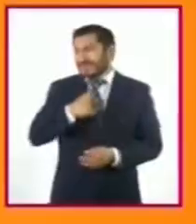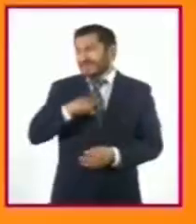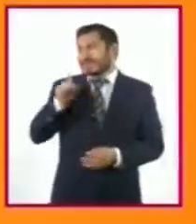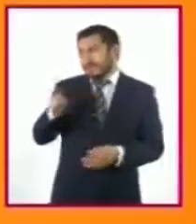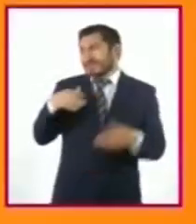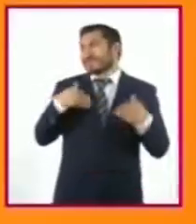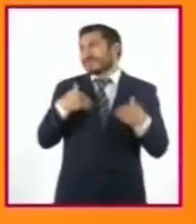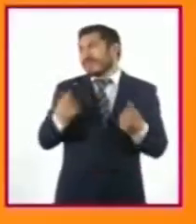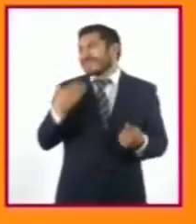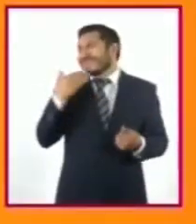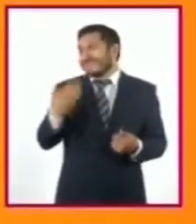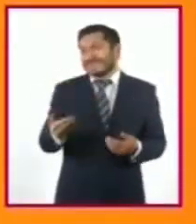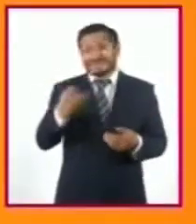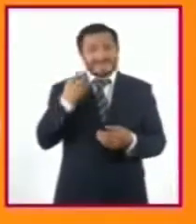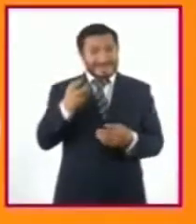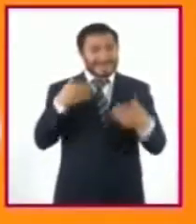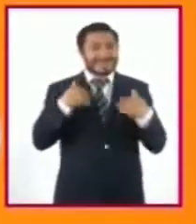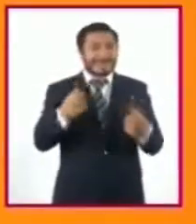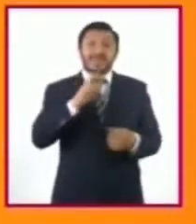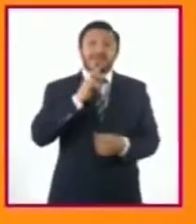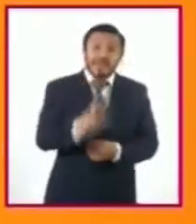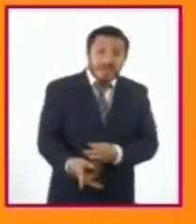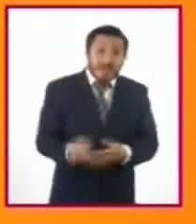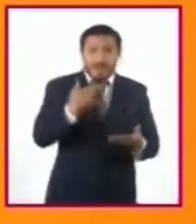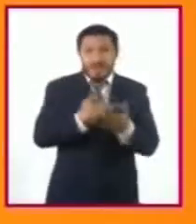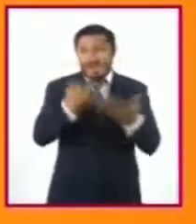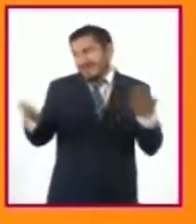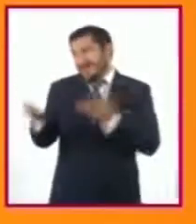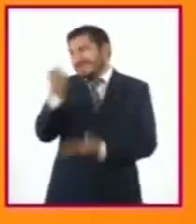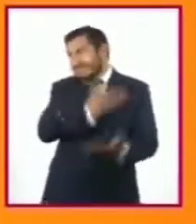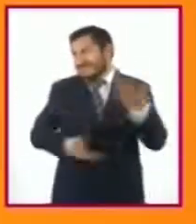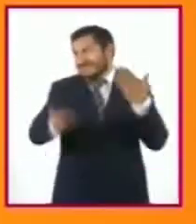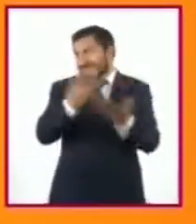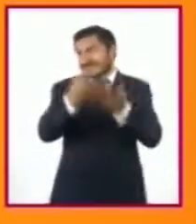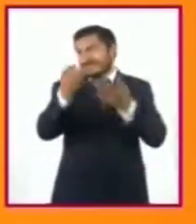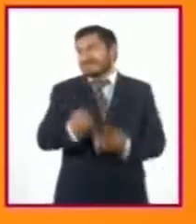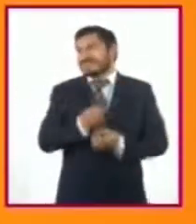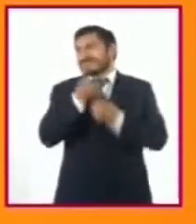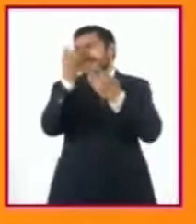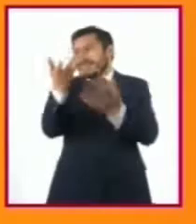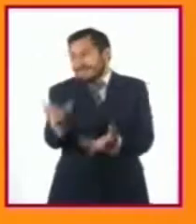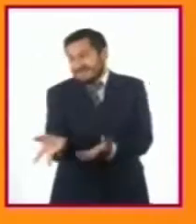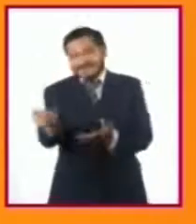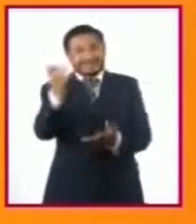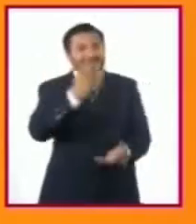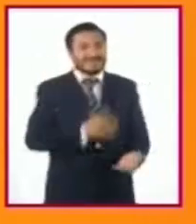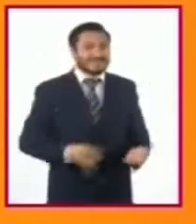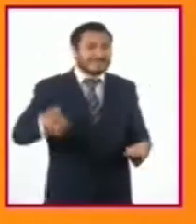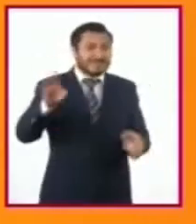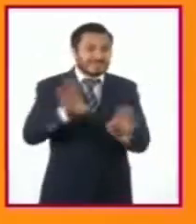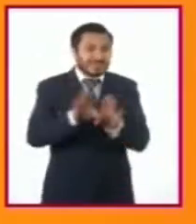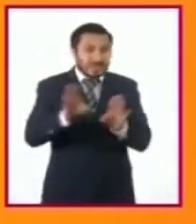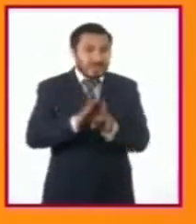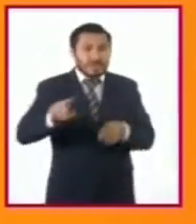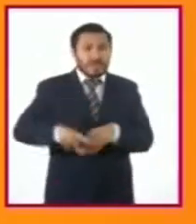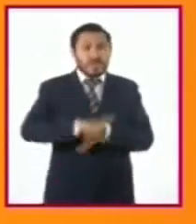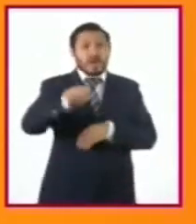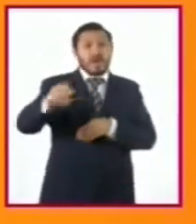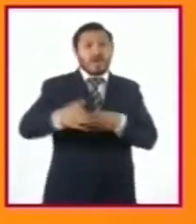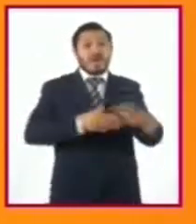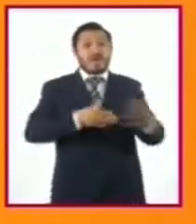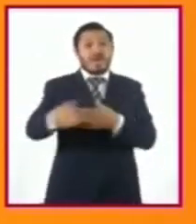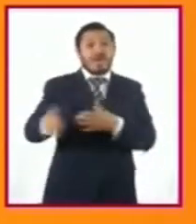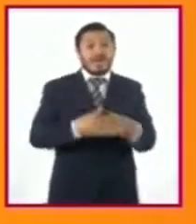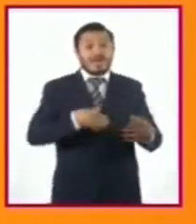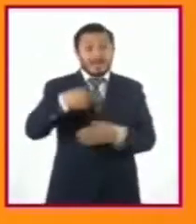entendiste. Y para comprender mejor, ahora te voy a compartir un poema que está considerado como posmodernista. Se